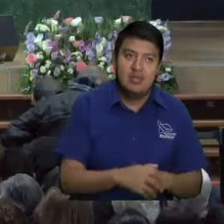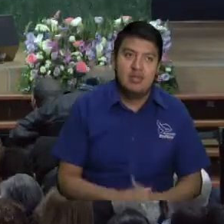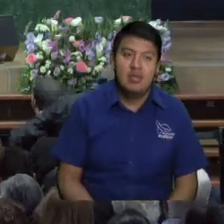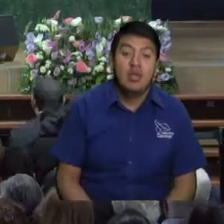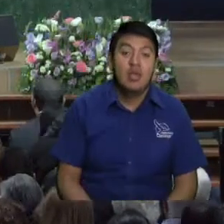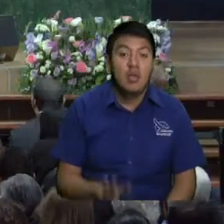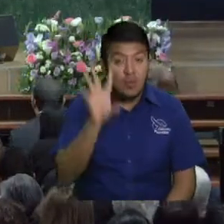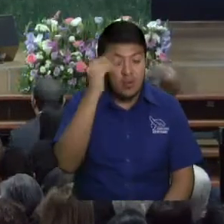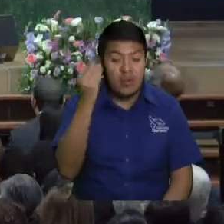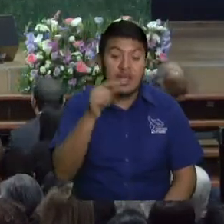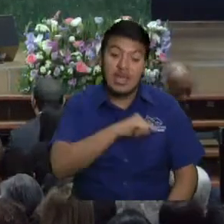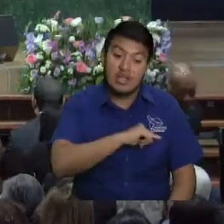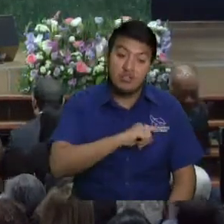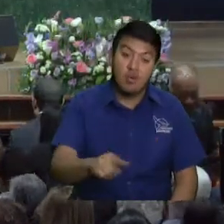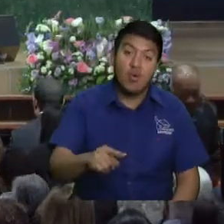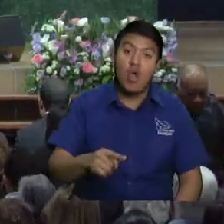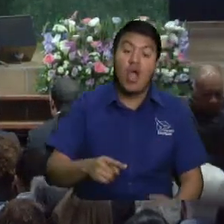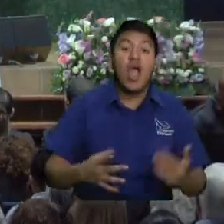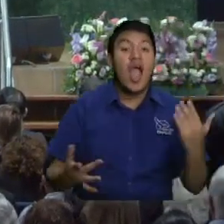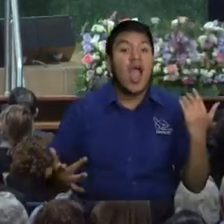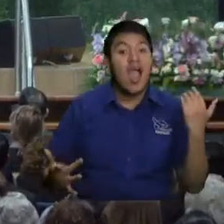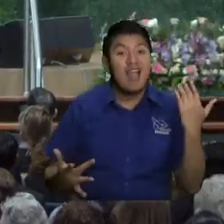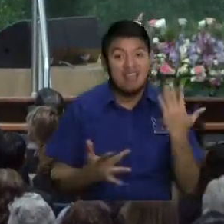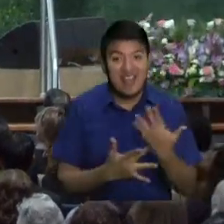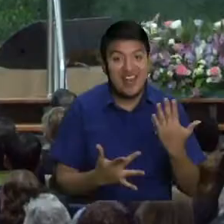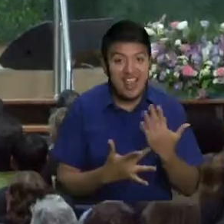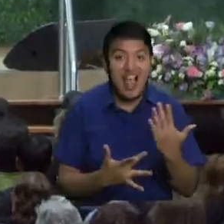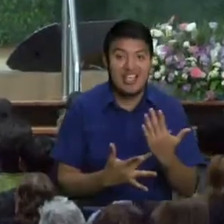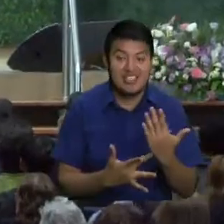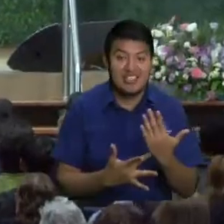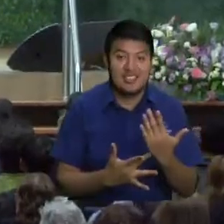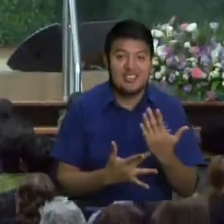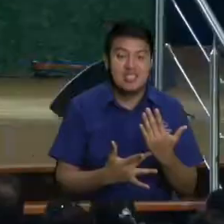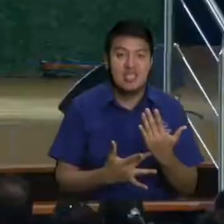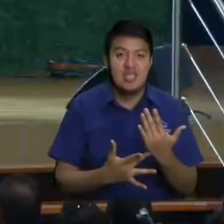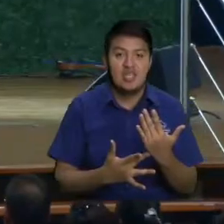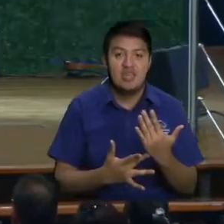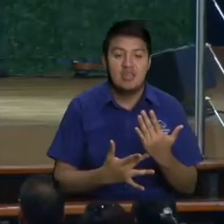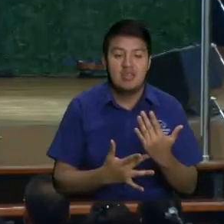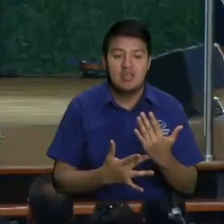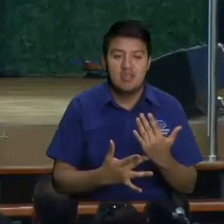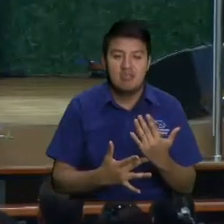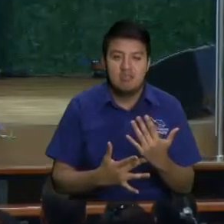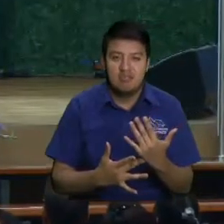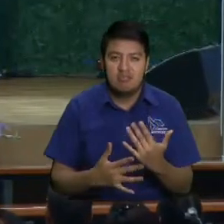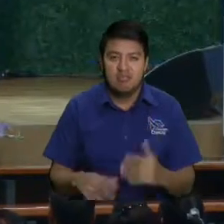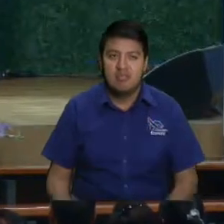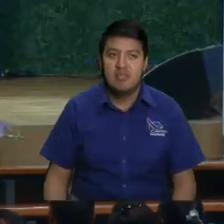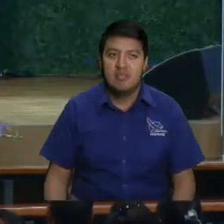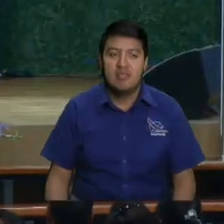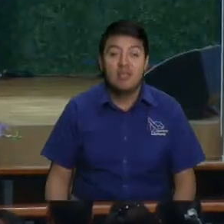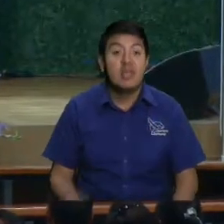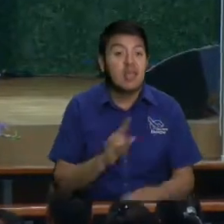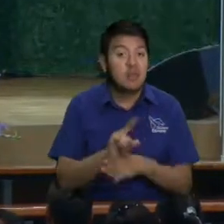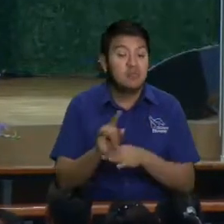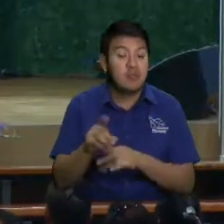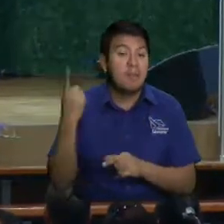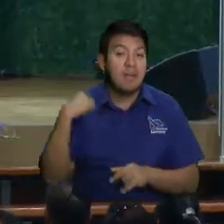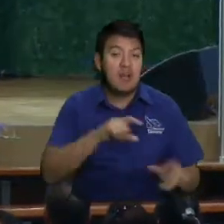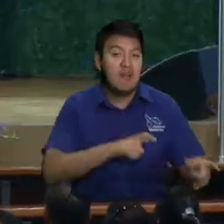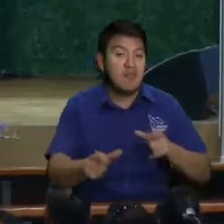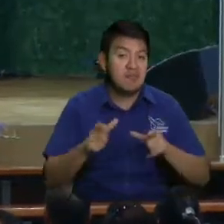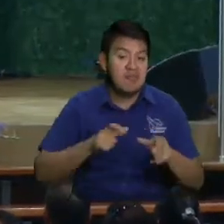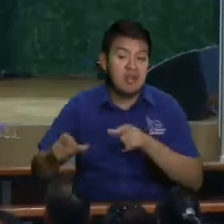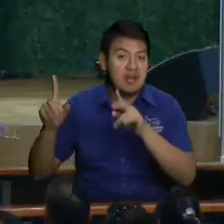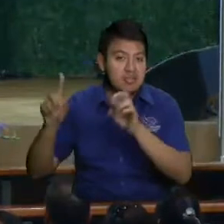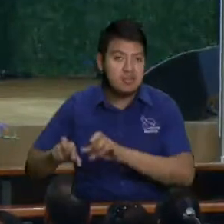son técnicas. No, pues así no es la cosa. Yo creo con todo mi corazón que